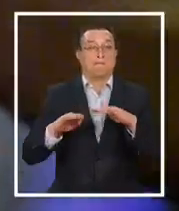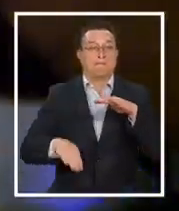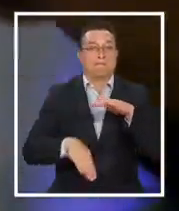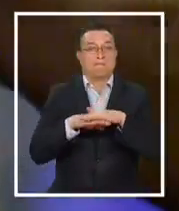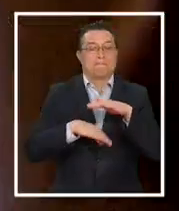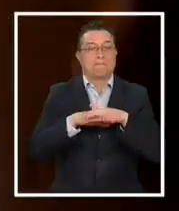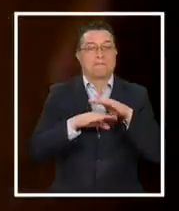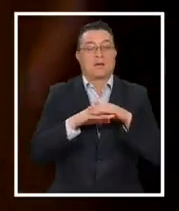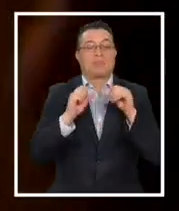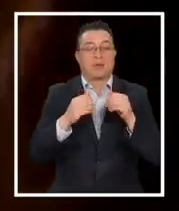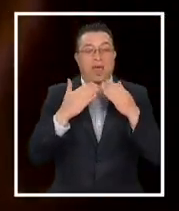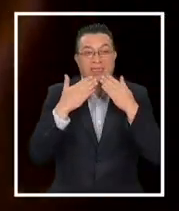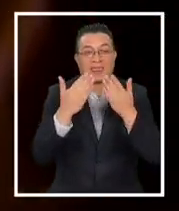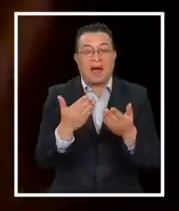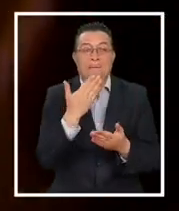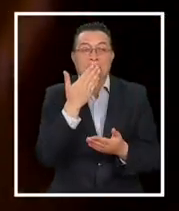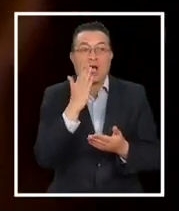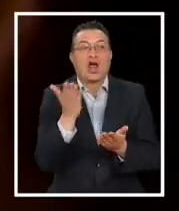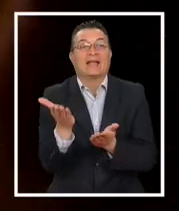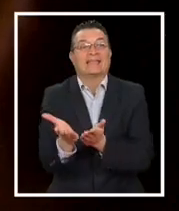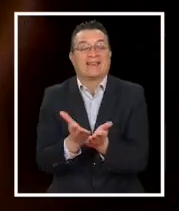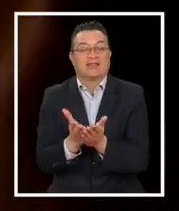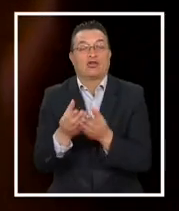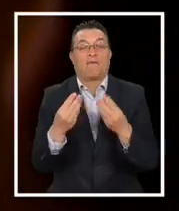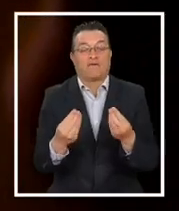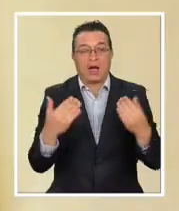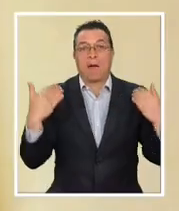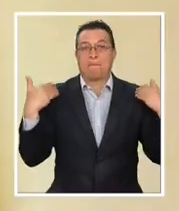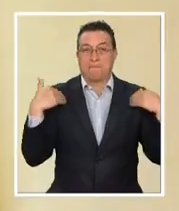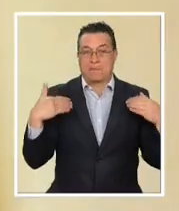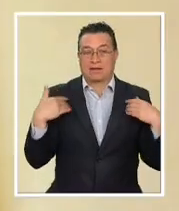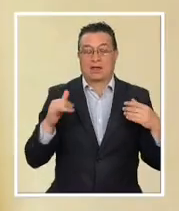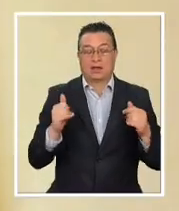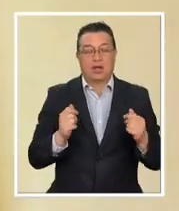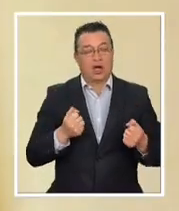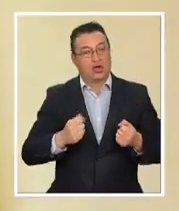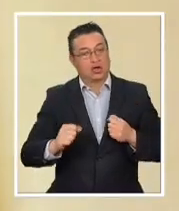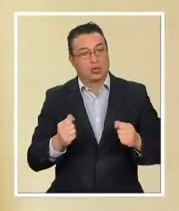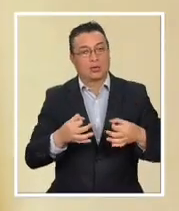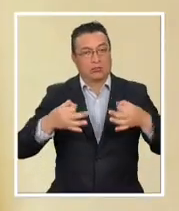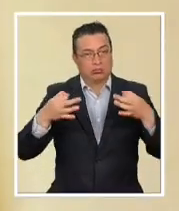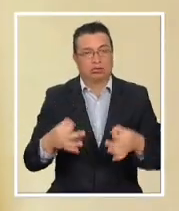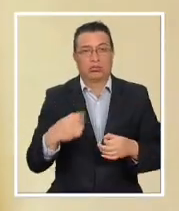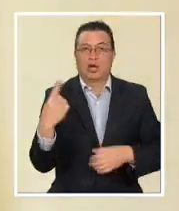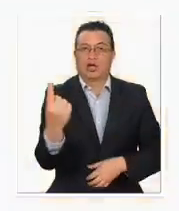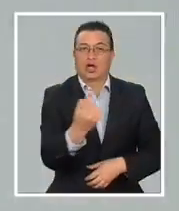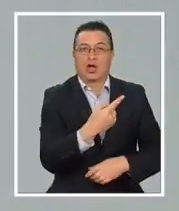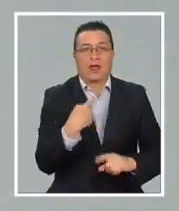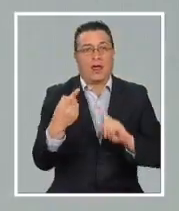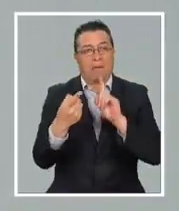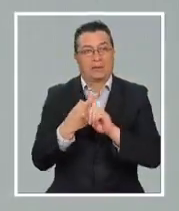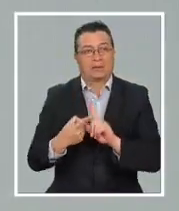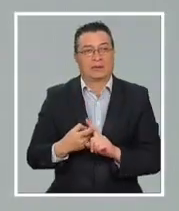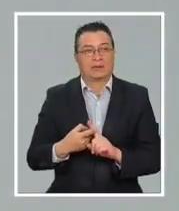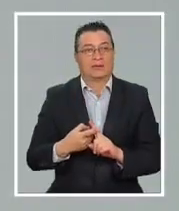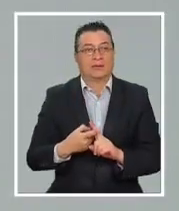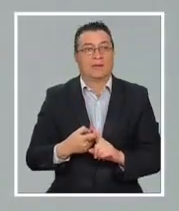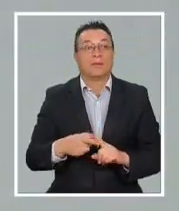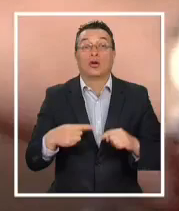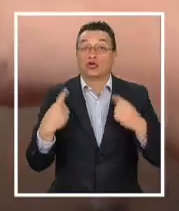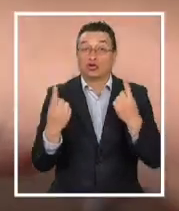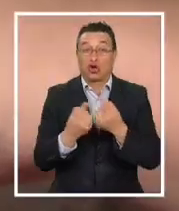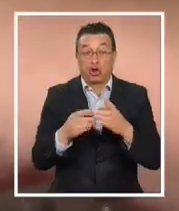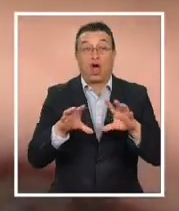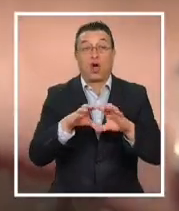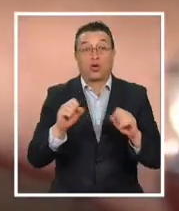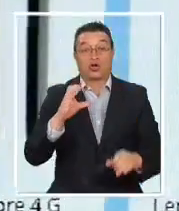máximo en la medida de entregar un buen servicio en base a buenas prácticas y a conductas apropiadas de todos sus participantes. Todos coinciden en que el Cyber